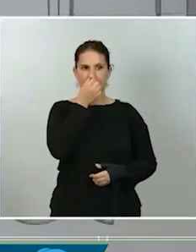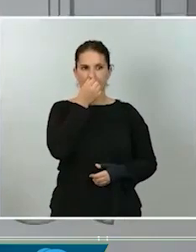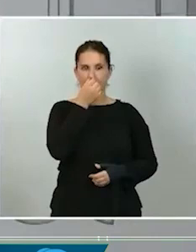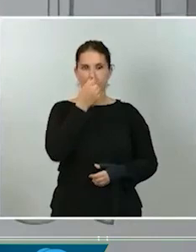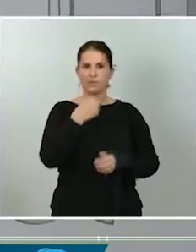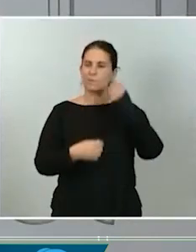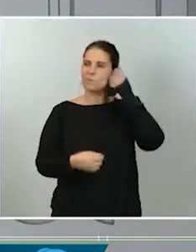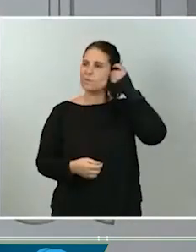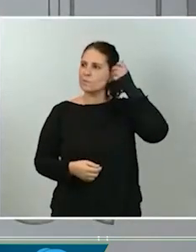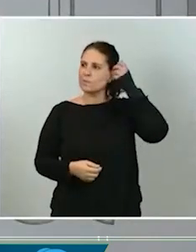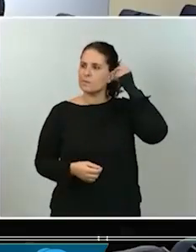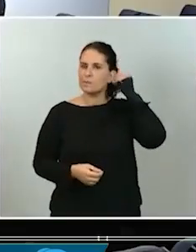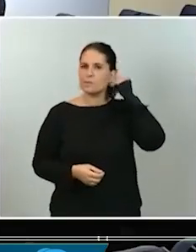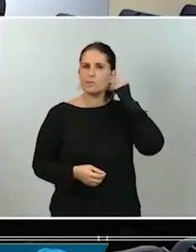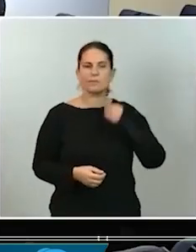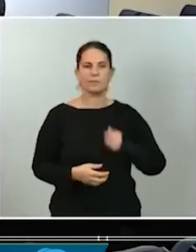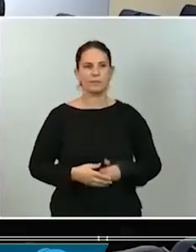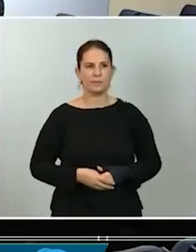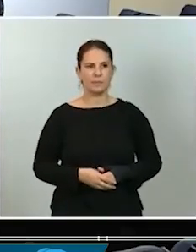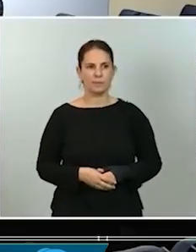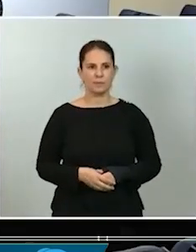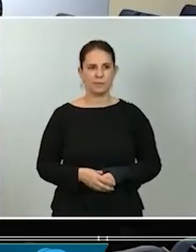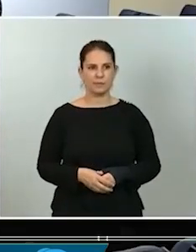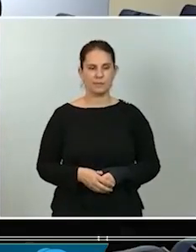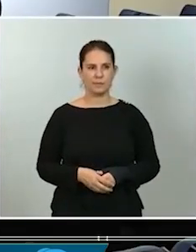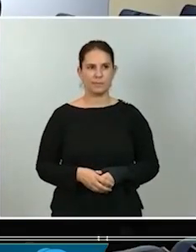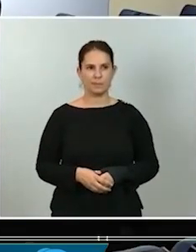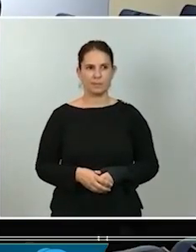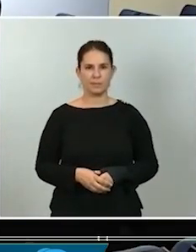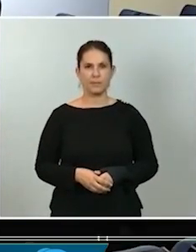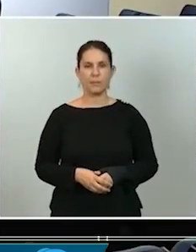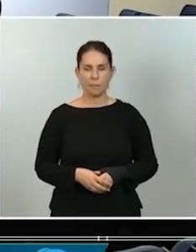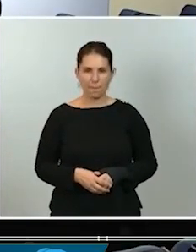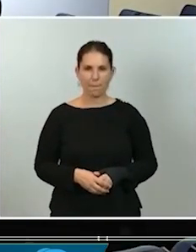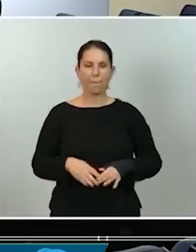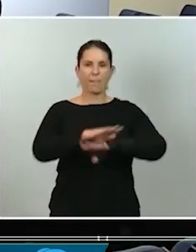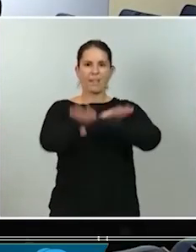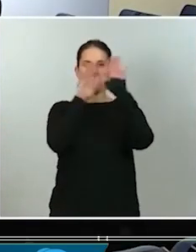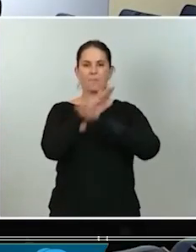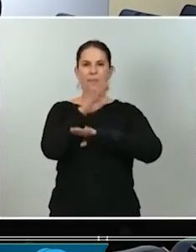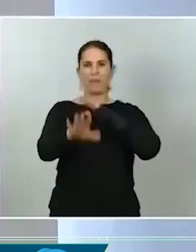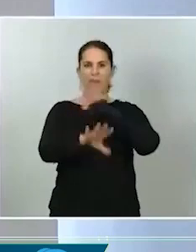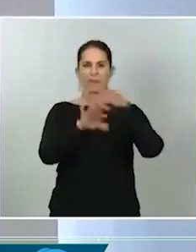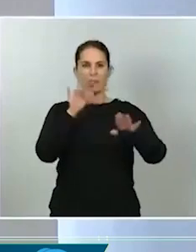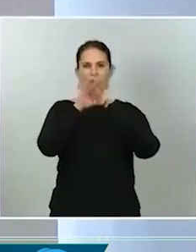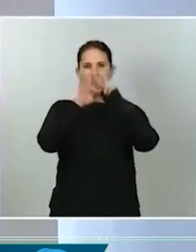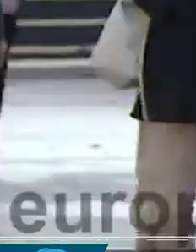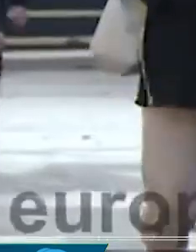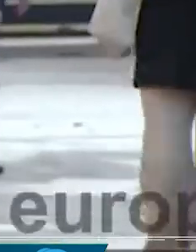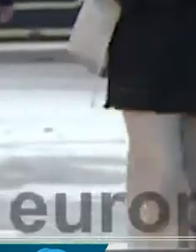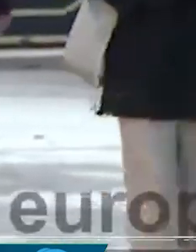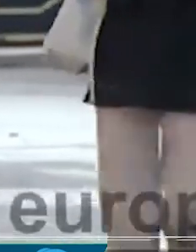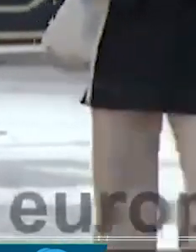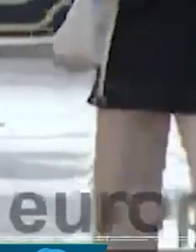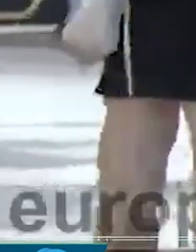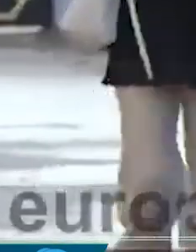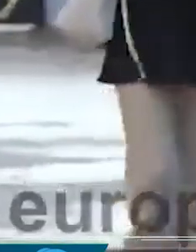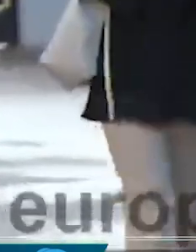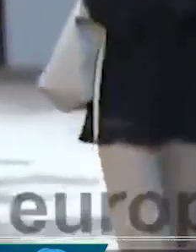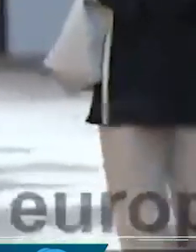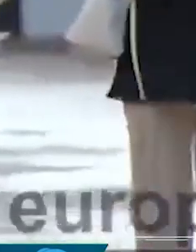empleo y favorecer el consumo. Es una barbaridad que se castigue el consumo, cuando el consumo, precisamente, es el motor